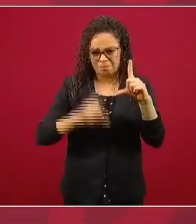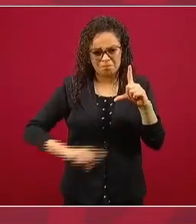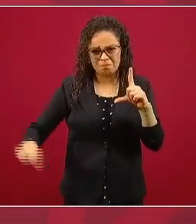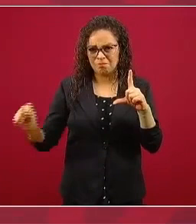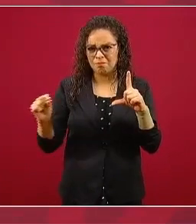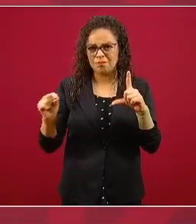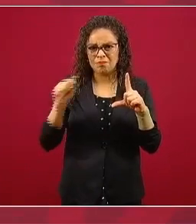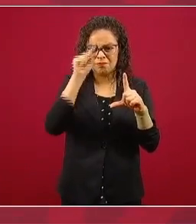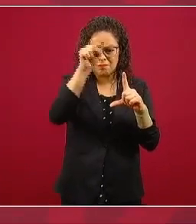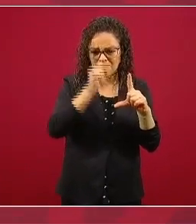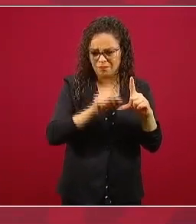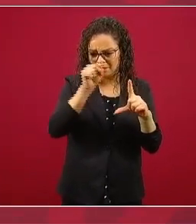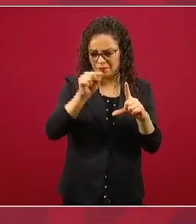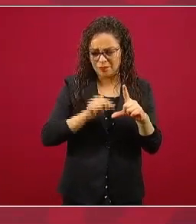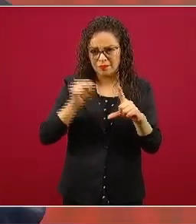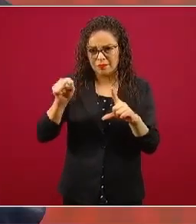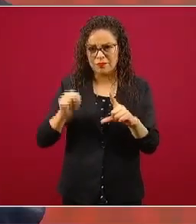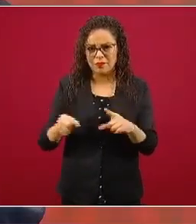un cementerio